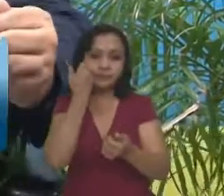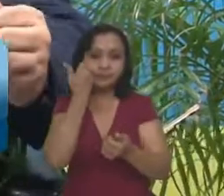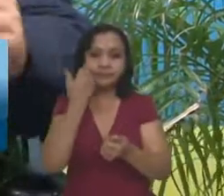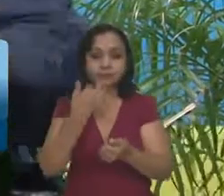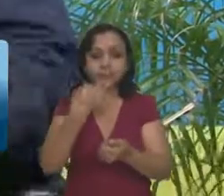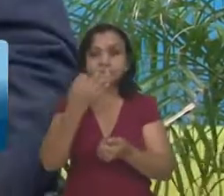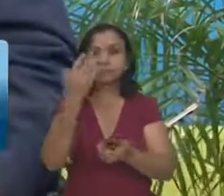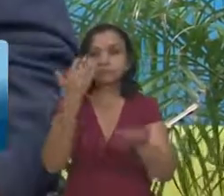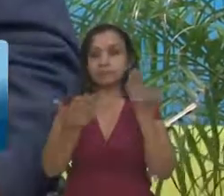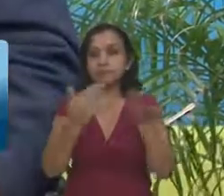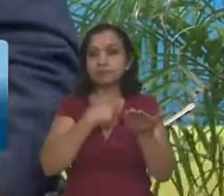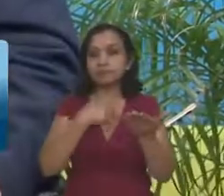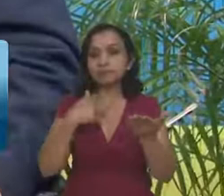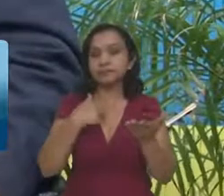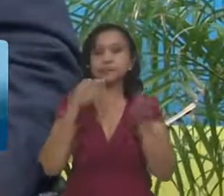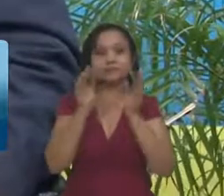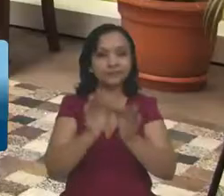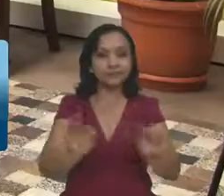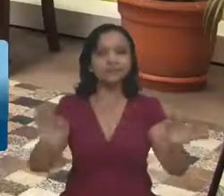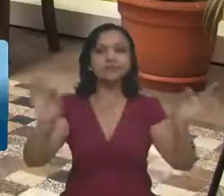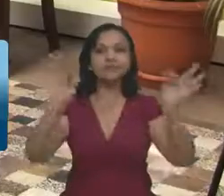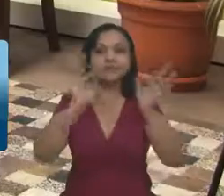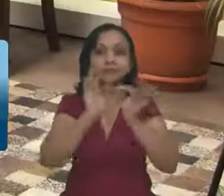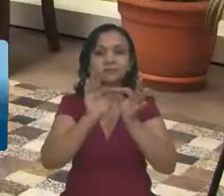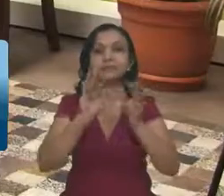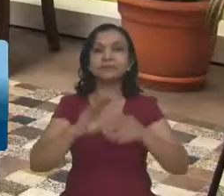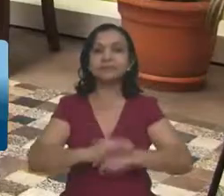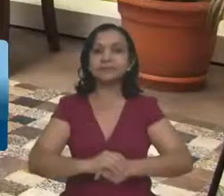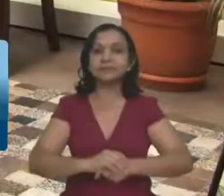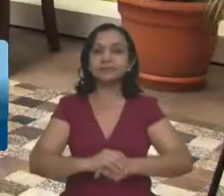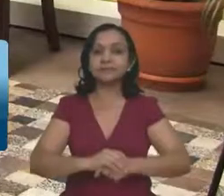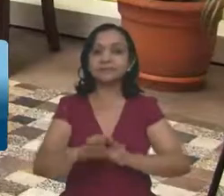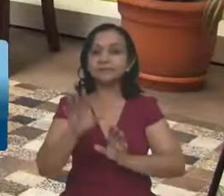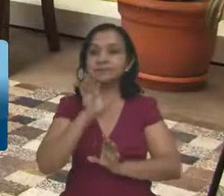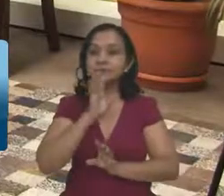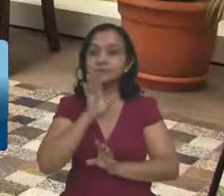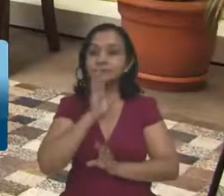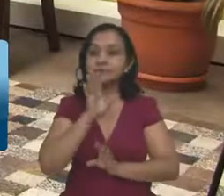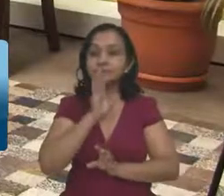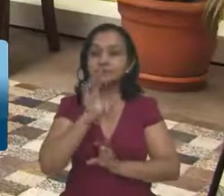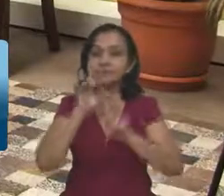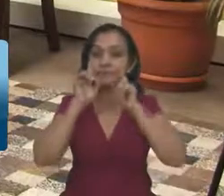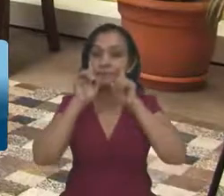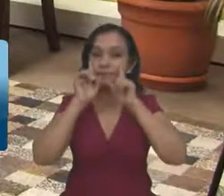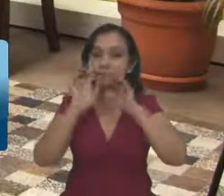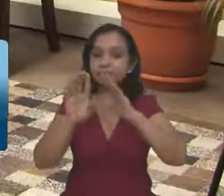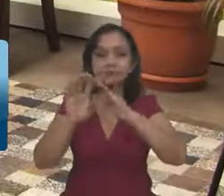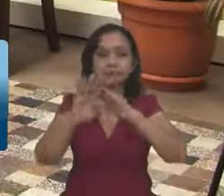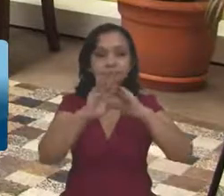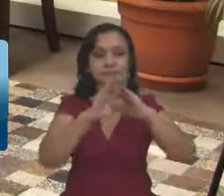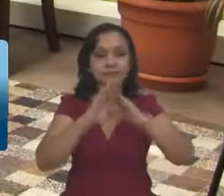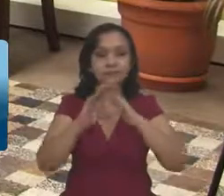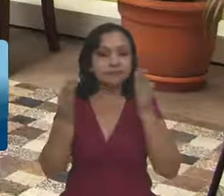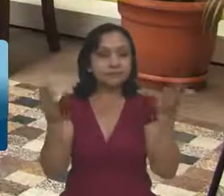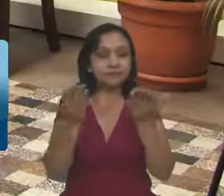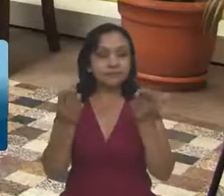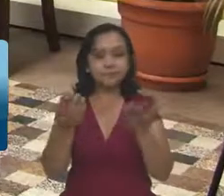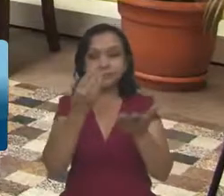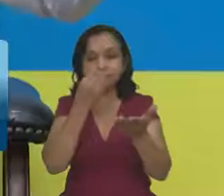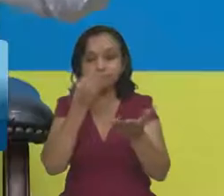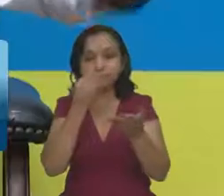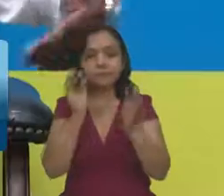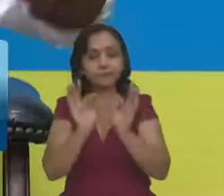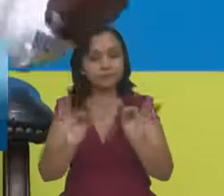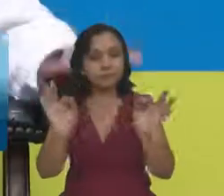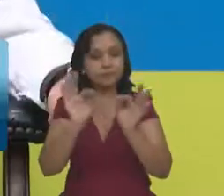a padecer. Eso es muy importante. Ahora, hablemos de la prevención. Ya obviamente la alimentación es clave,